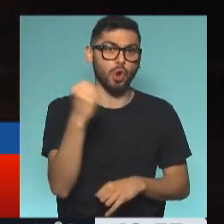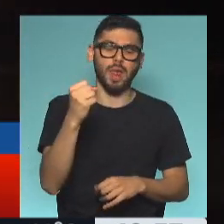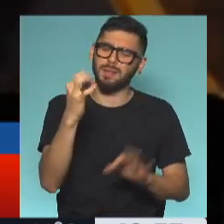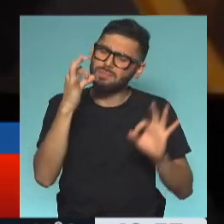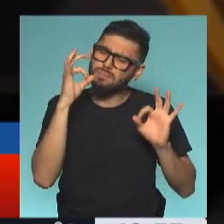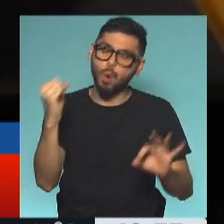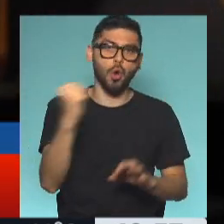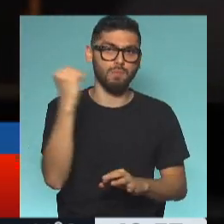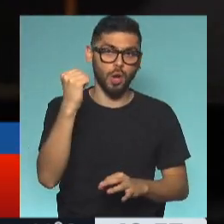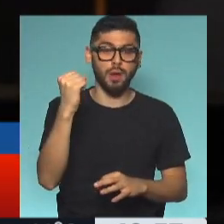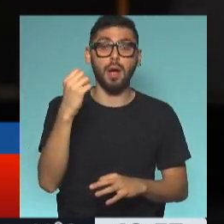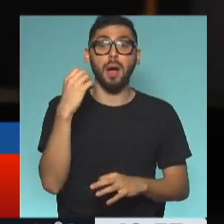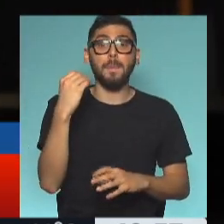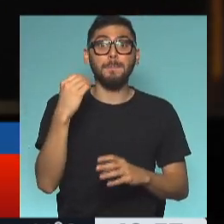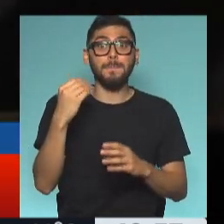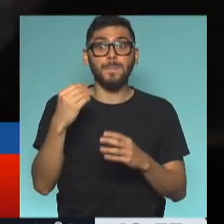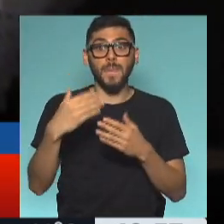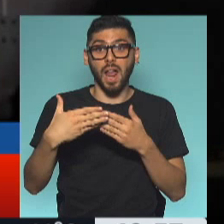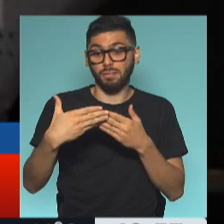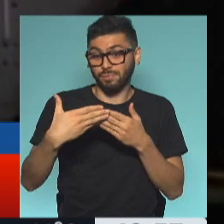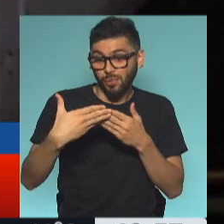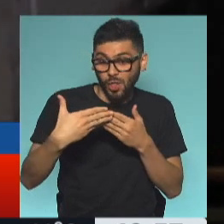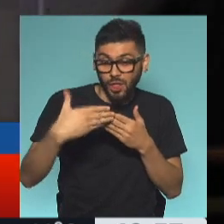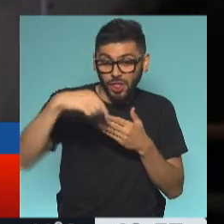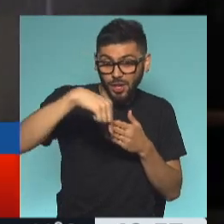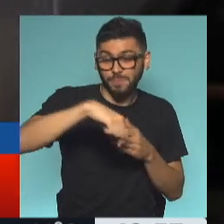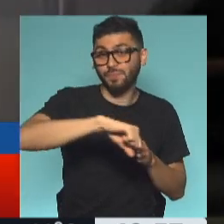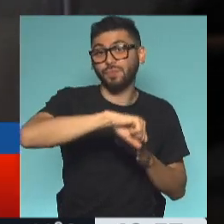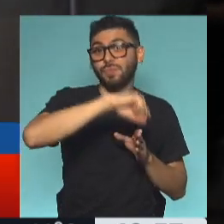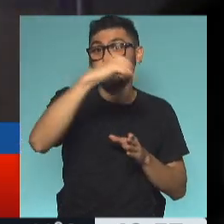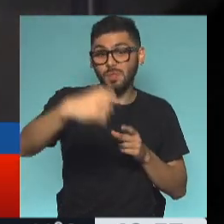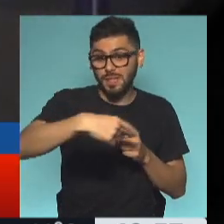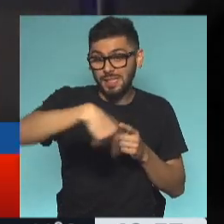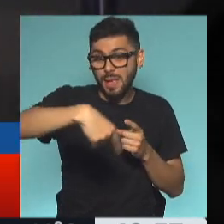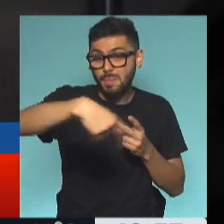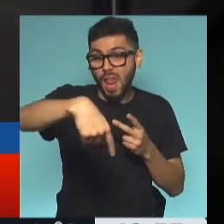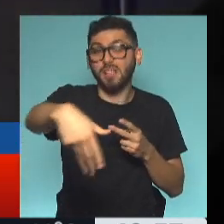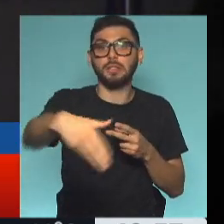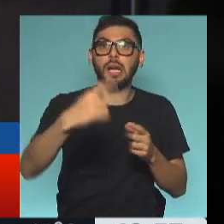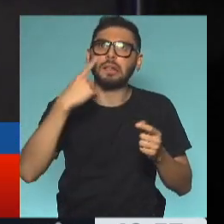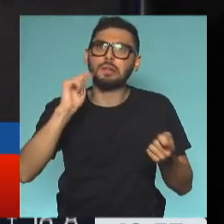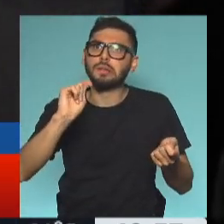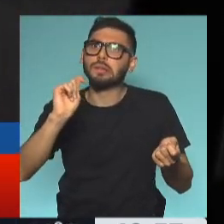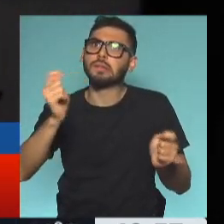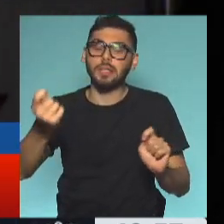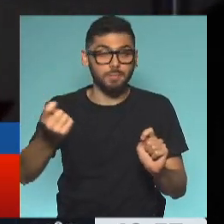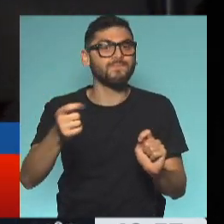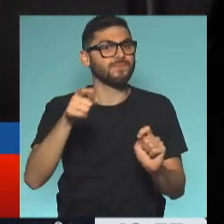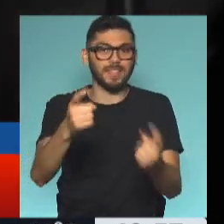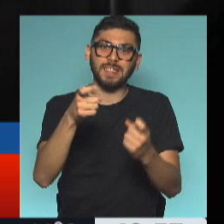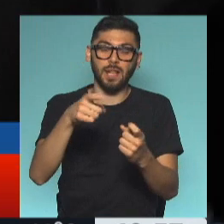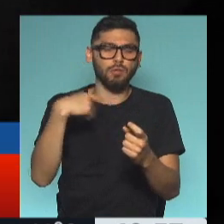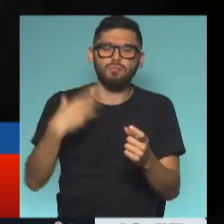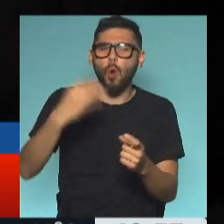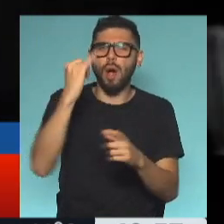clave para que lo que viviremos de aquí a un par de semanas sea distinto. Tantas veces hemos visto esta